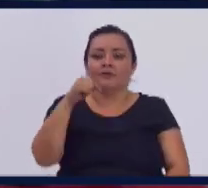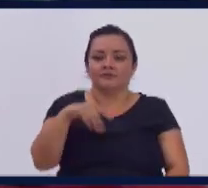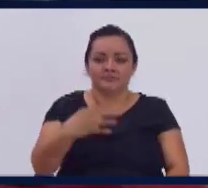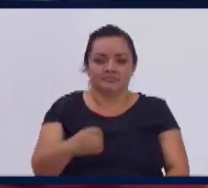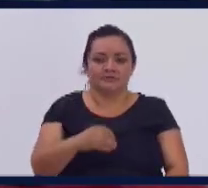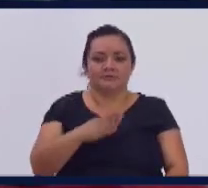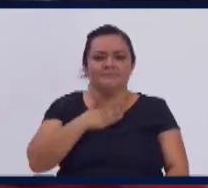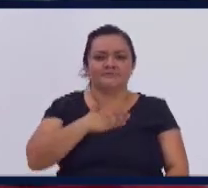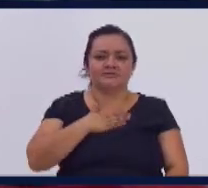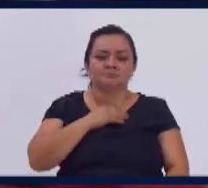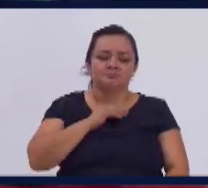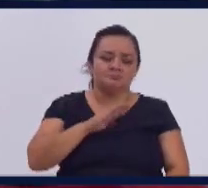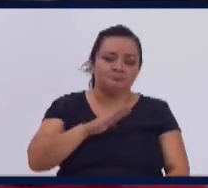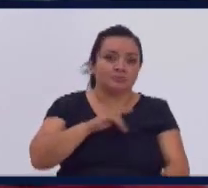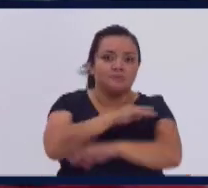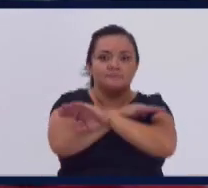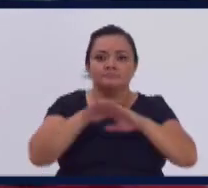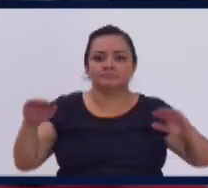hoy.